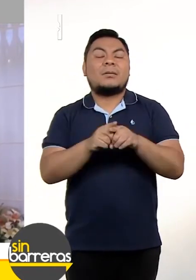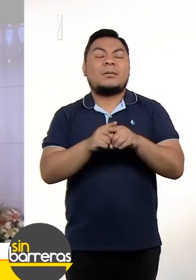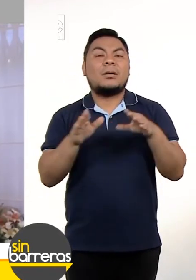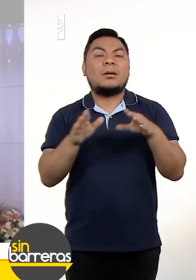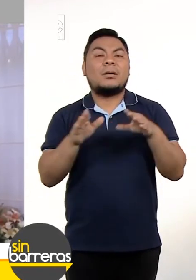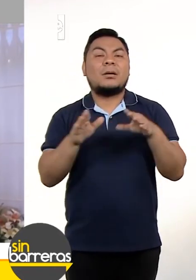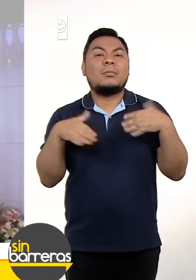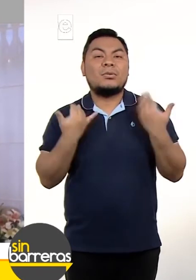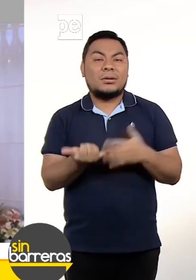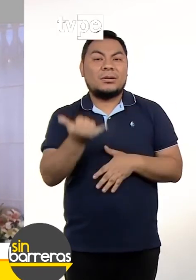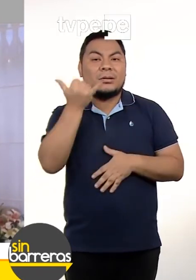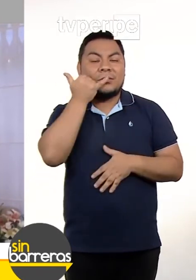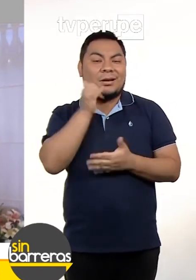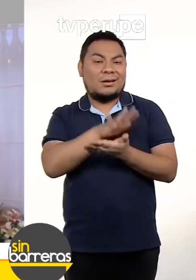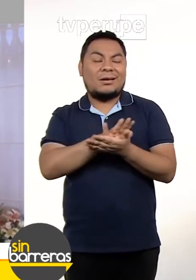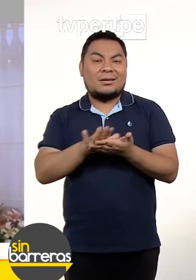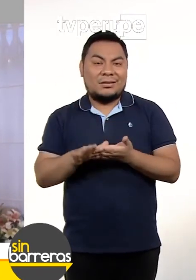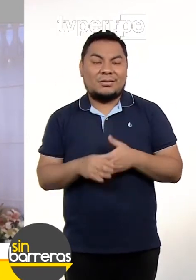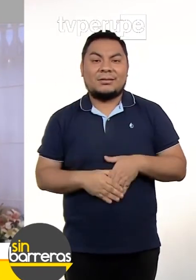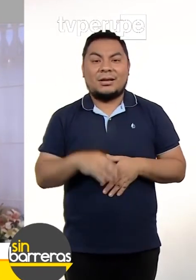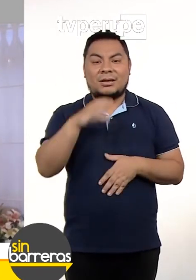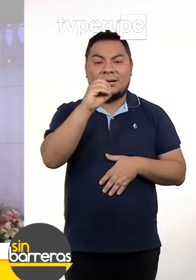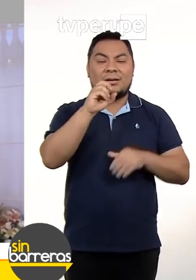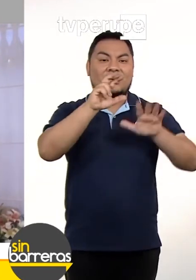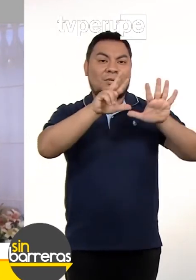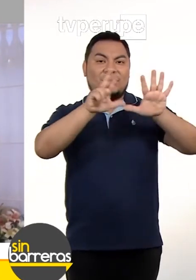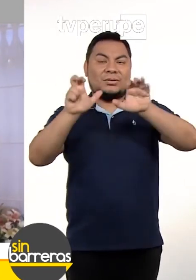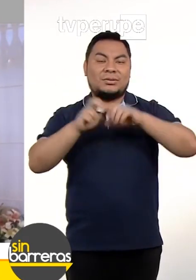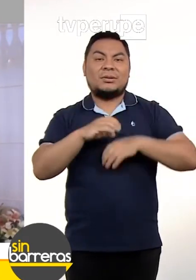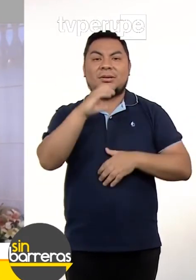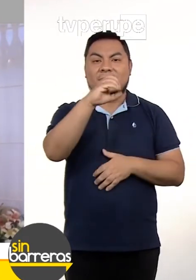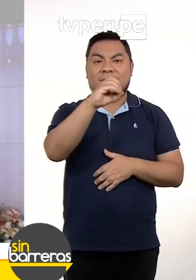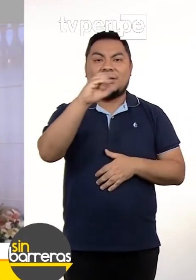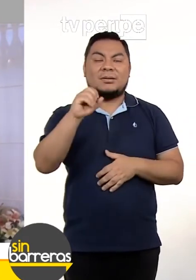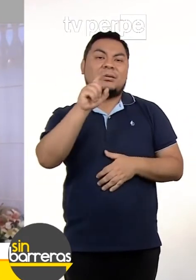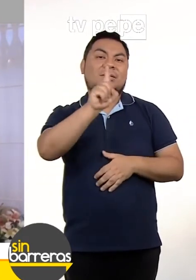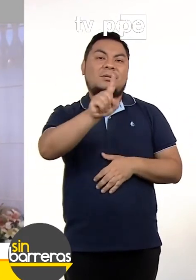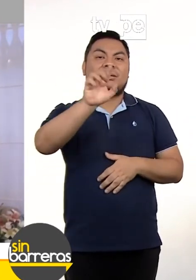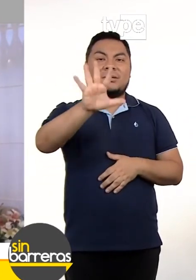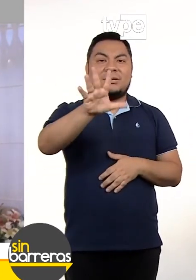comunicaciones@conadisperu.gob.pe o también pueden llamar a su línea gratuita